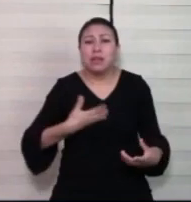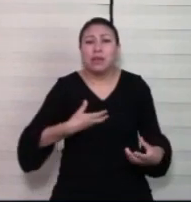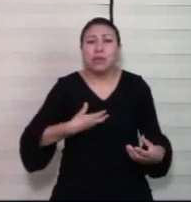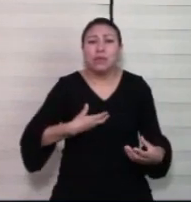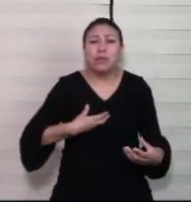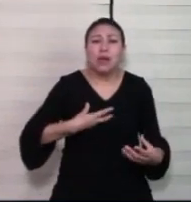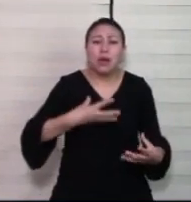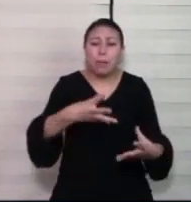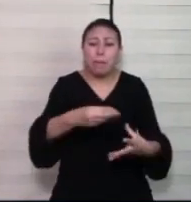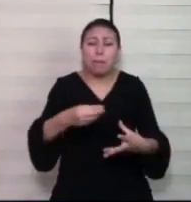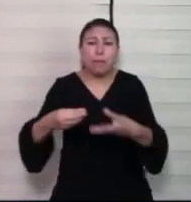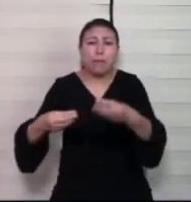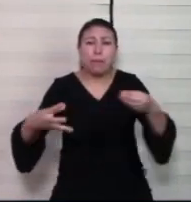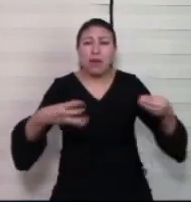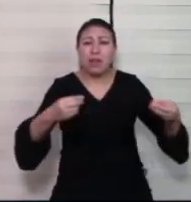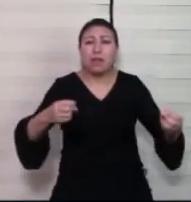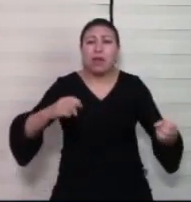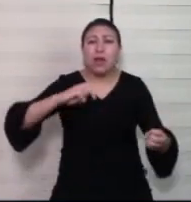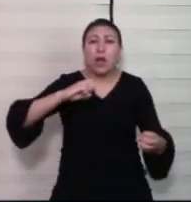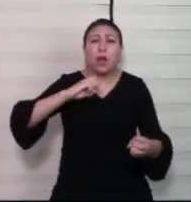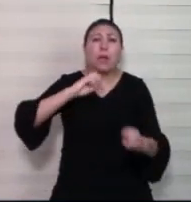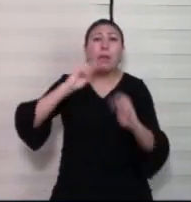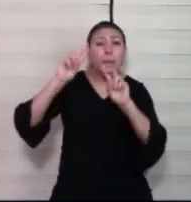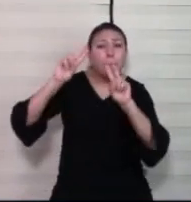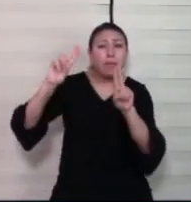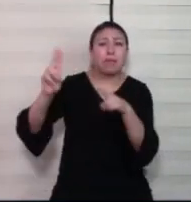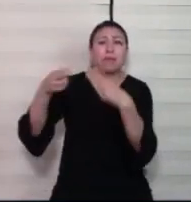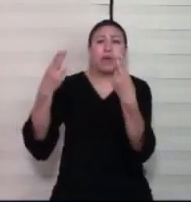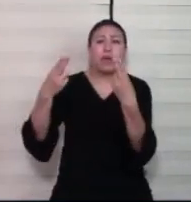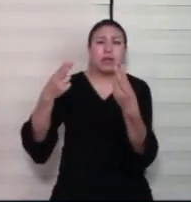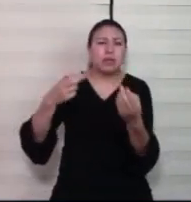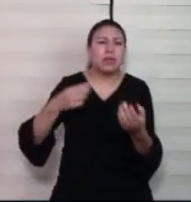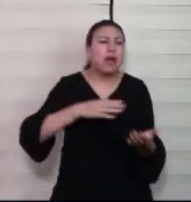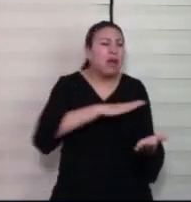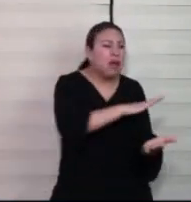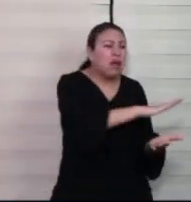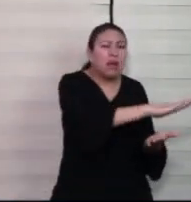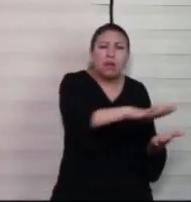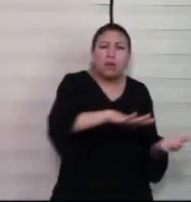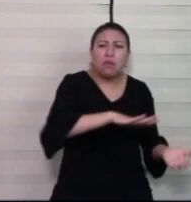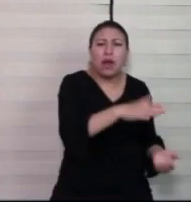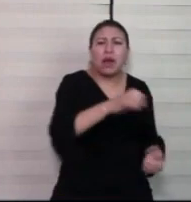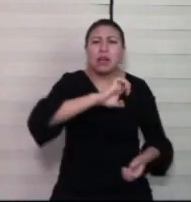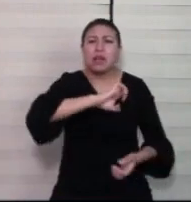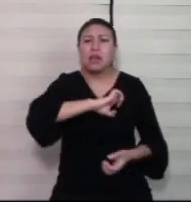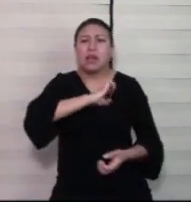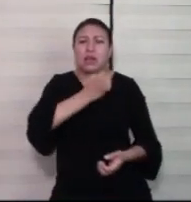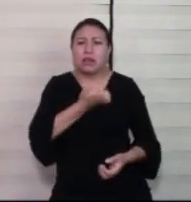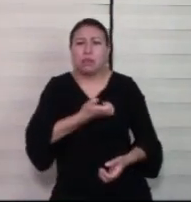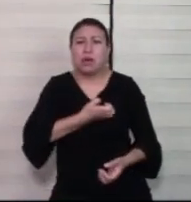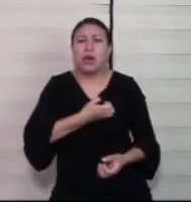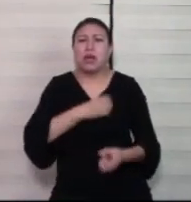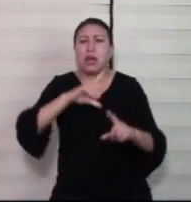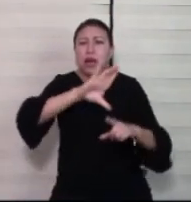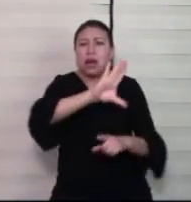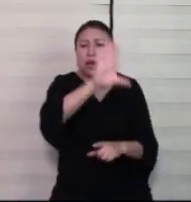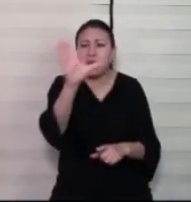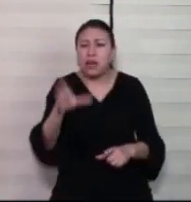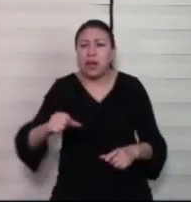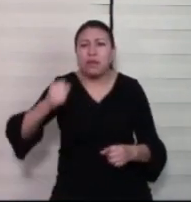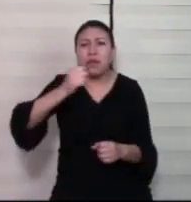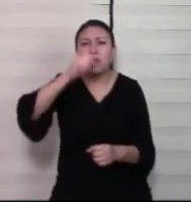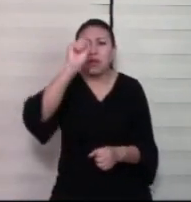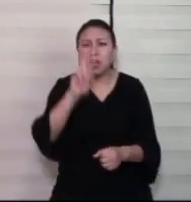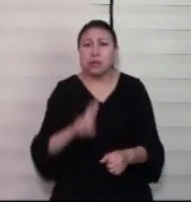universal. Habíamos tenido pandemias locales en España y en otros lugares, en el África del Sur, pero